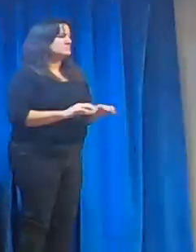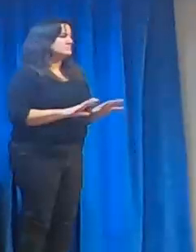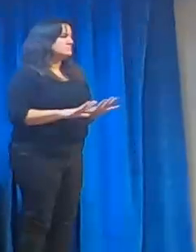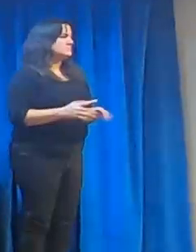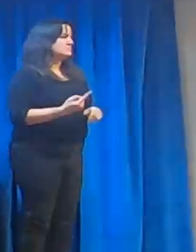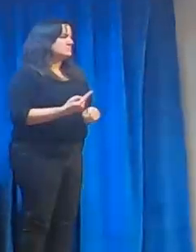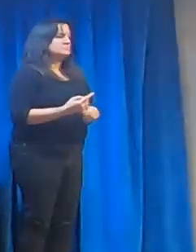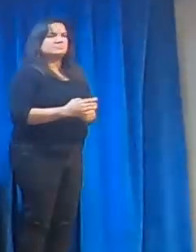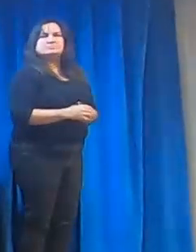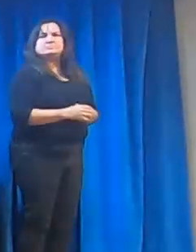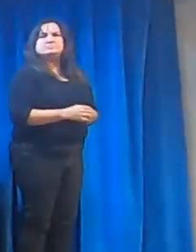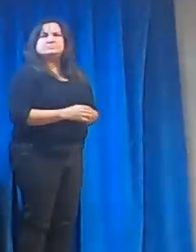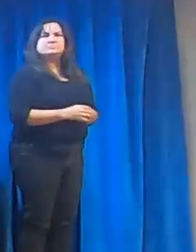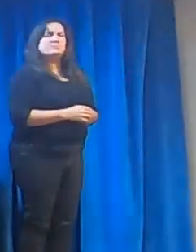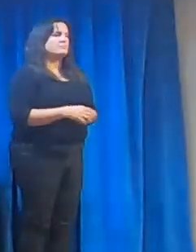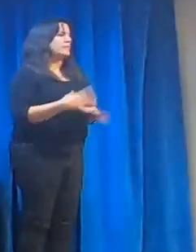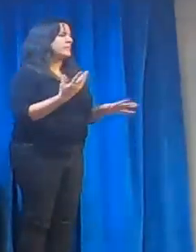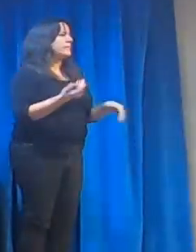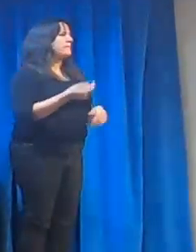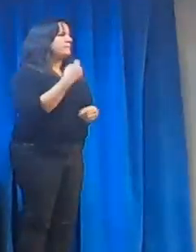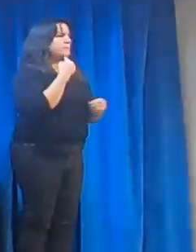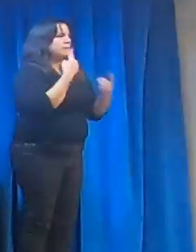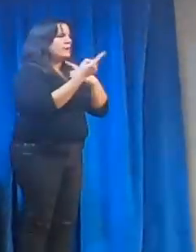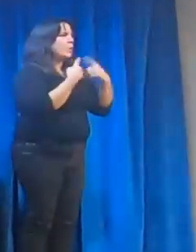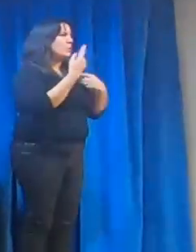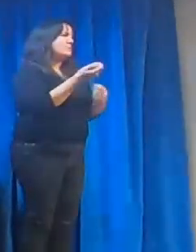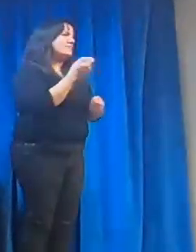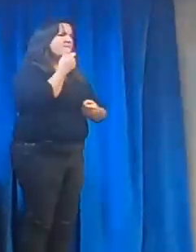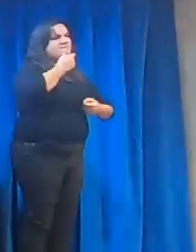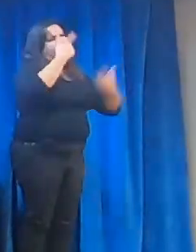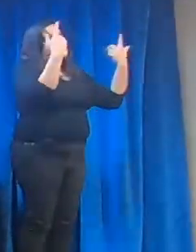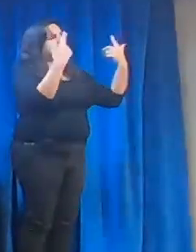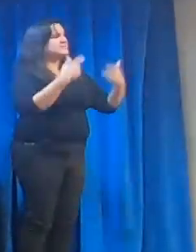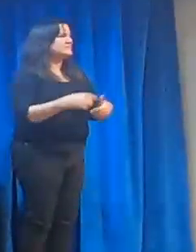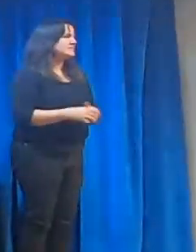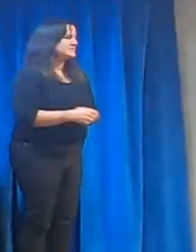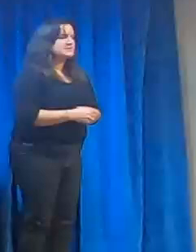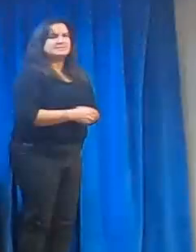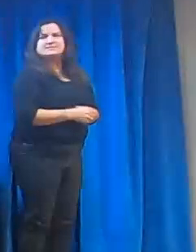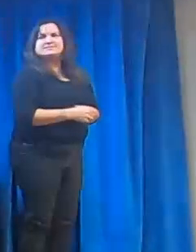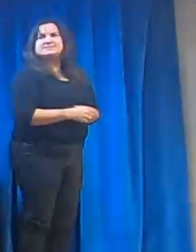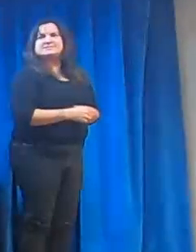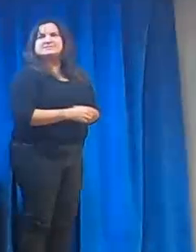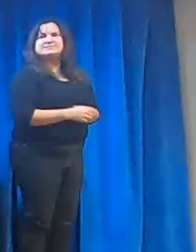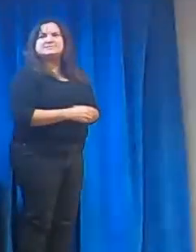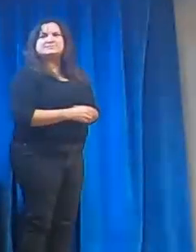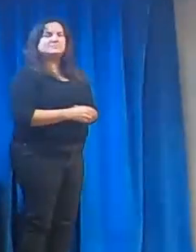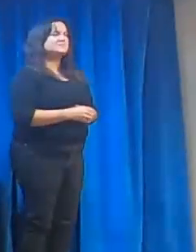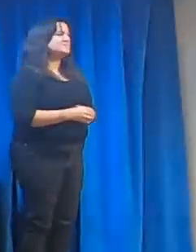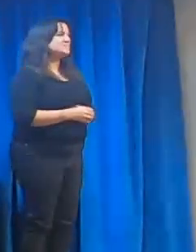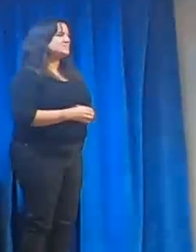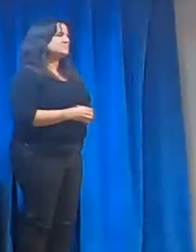Puede ser algún. Es re fácil la pregunta. Sí, sí. Vamos a tirar el micrófono ahí también. Sí.